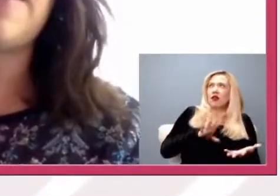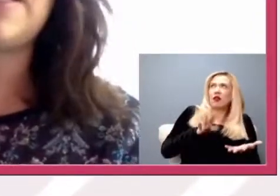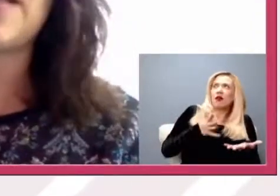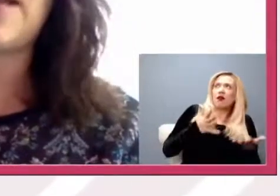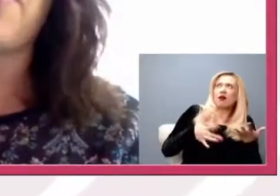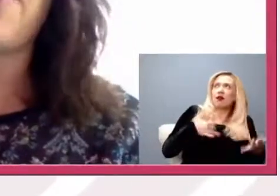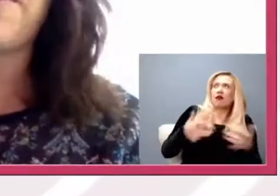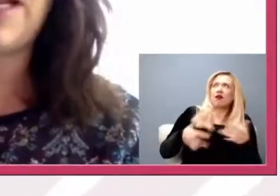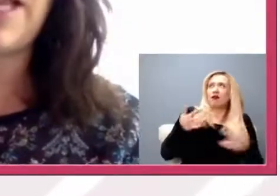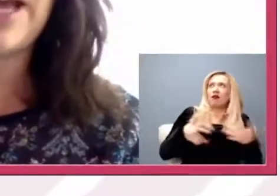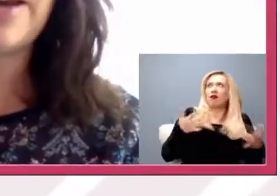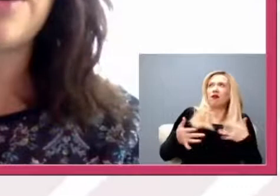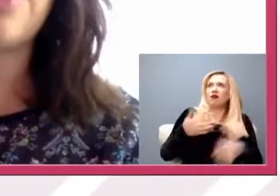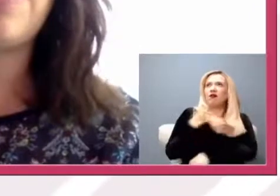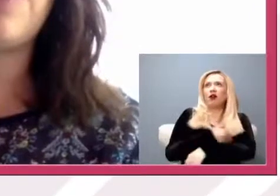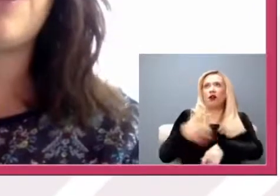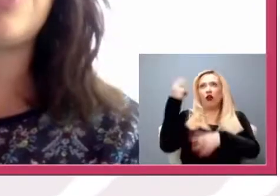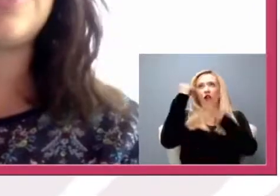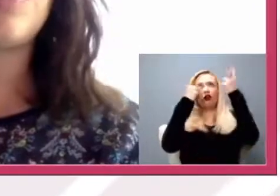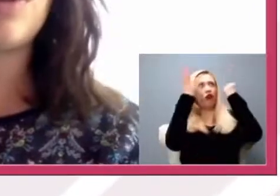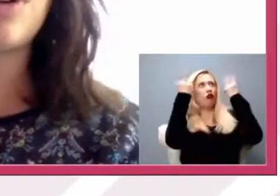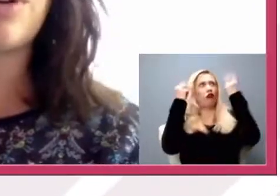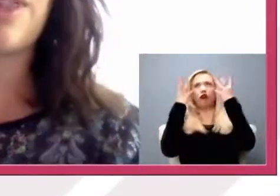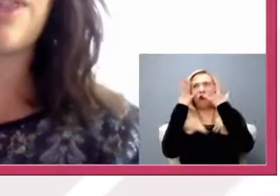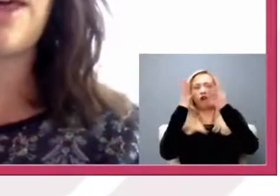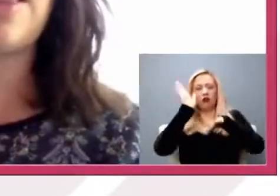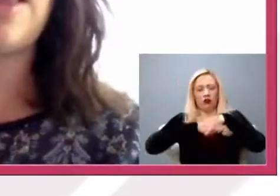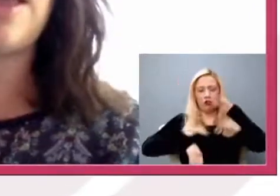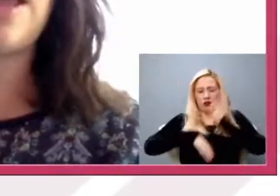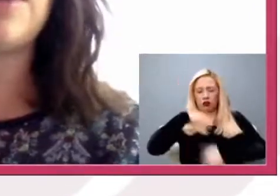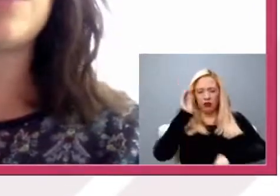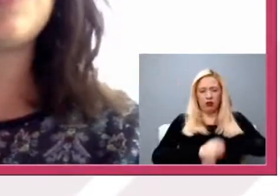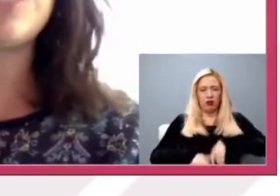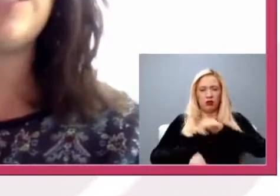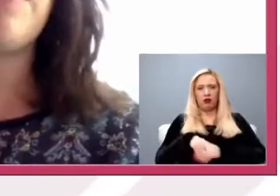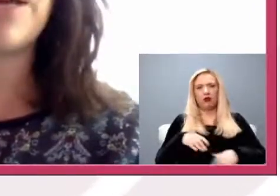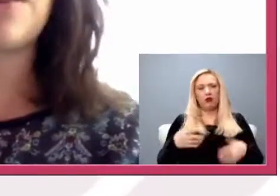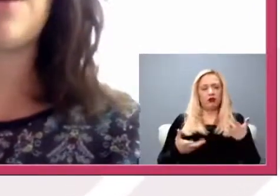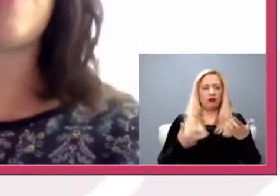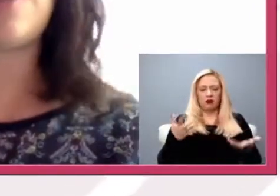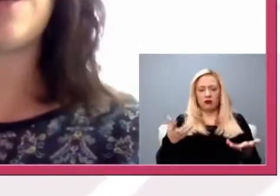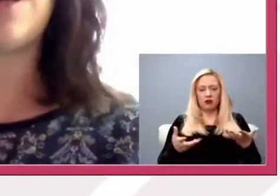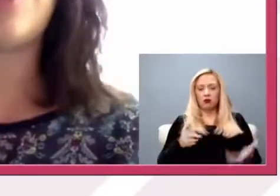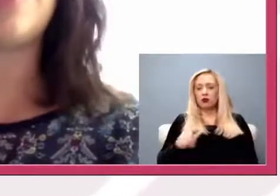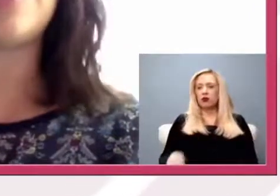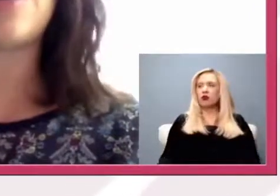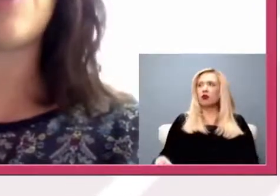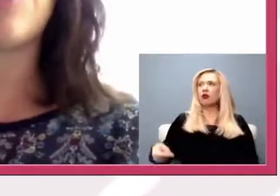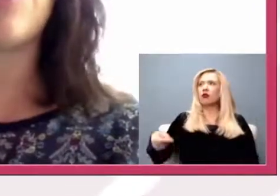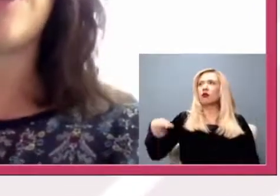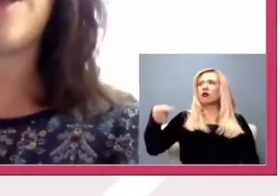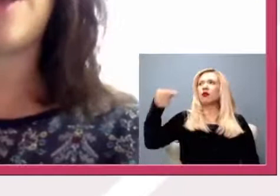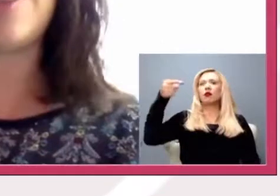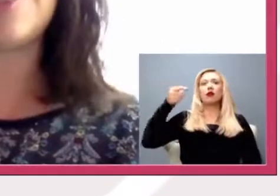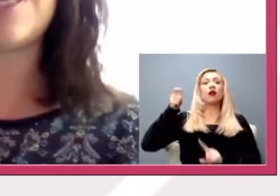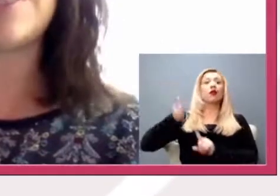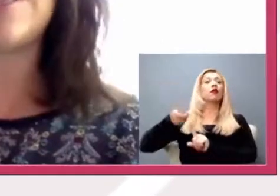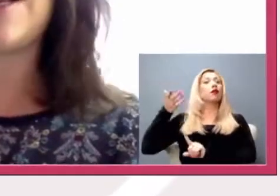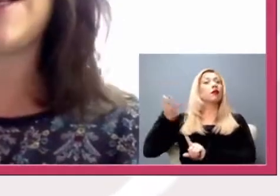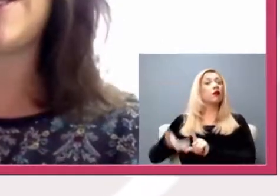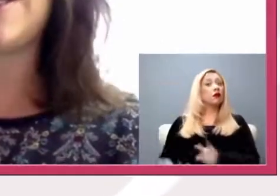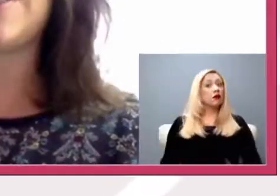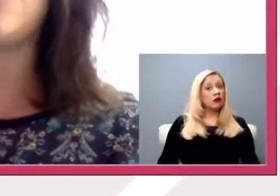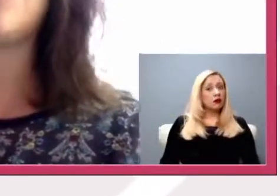a veces familiar, ¿no? Pero desde muy corta edad, que no sabemos el impacto que va a tener en el desarrollo de